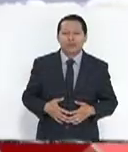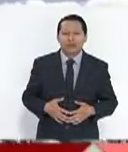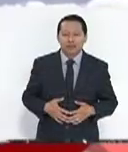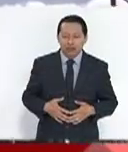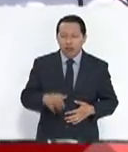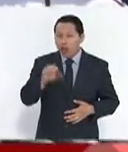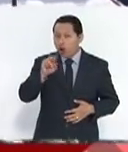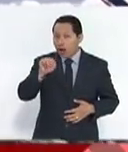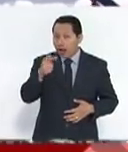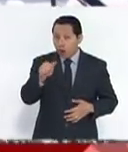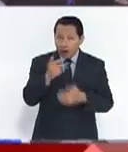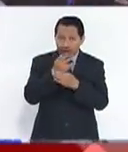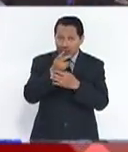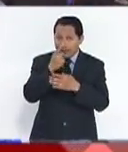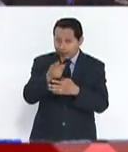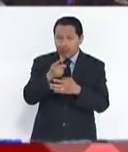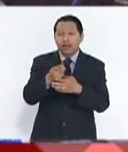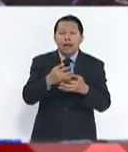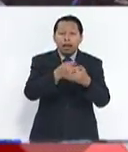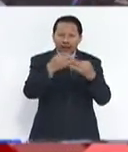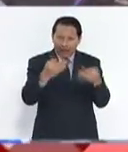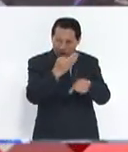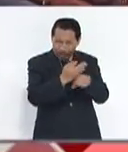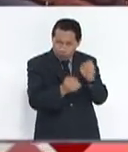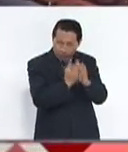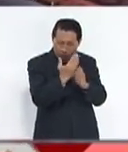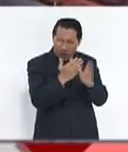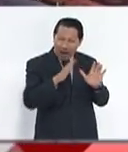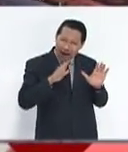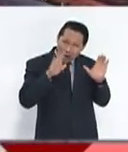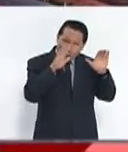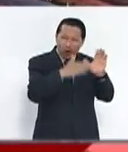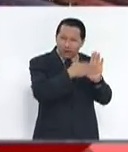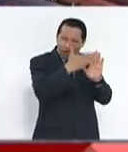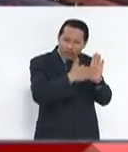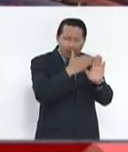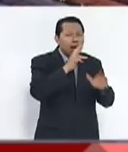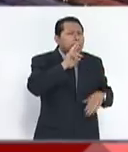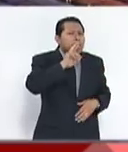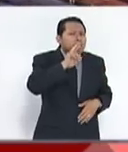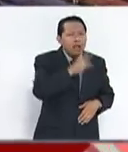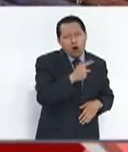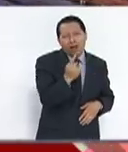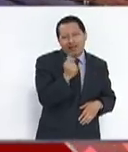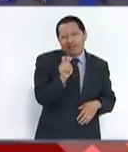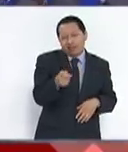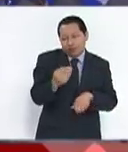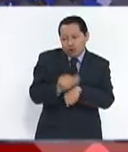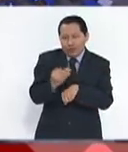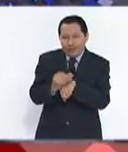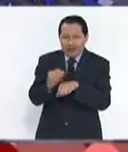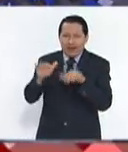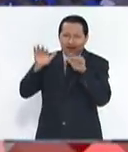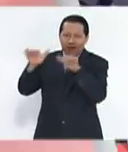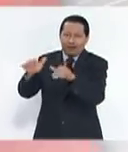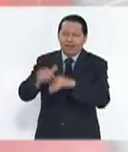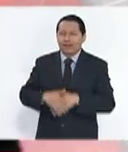La Conagua afirmó que el suelo donde se construye el nuevo aeropuerto es mejor que el terreno donde se encuentra la actual